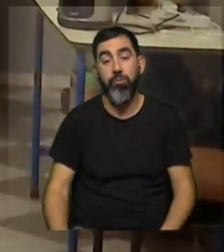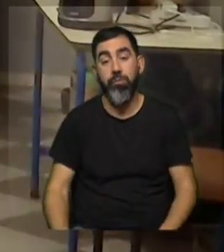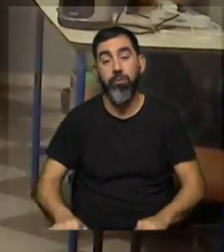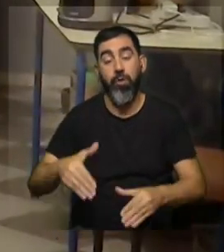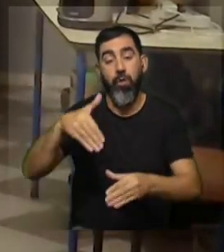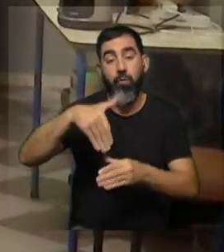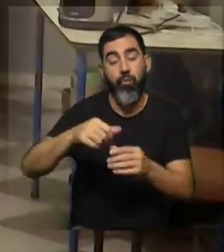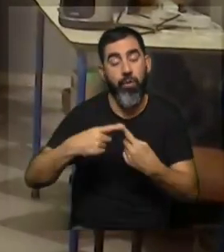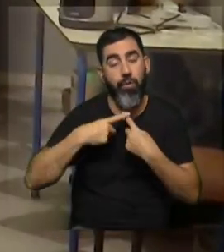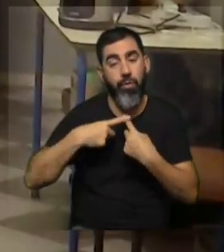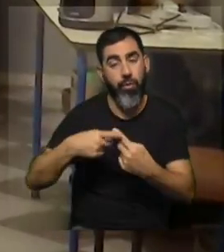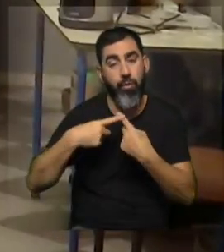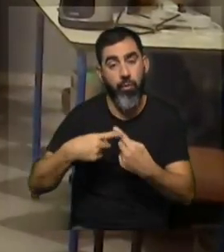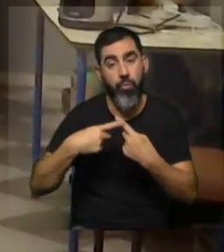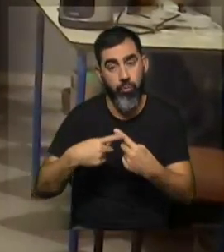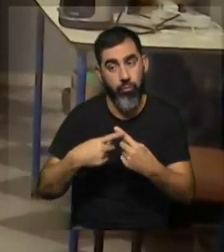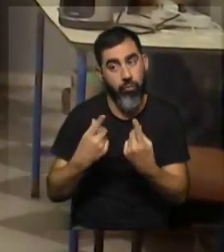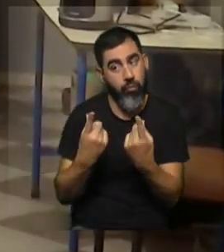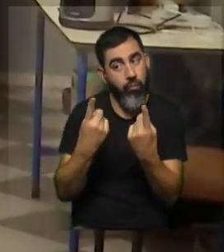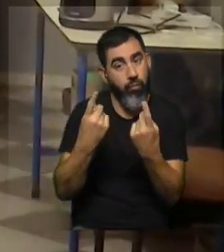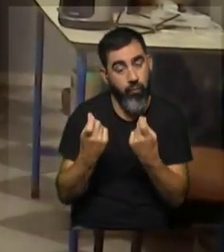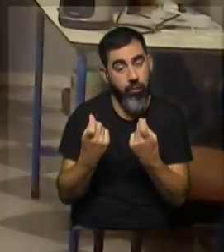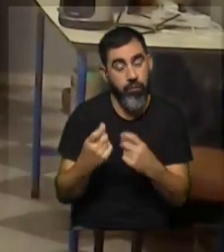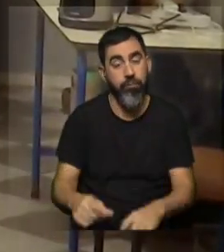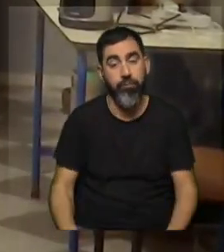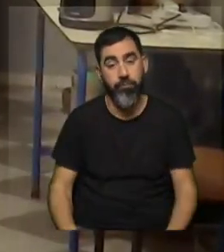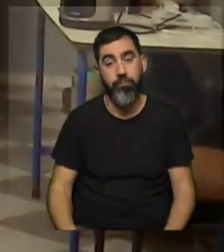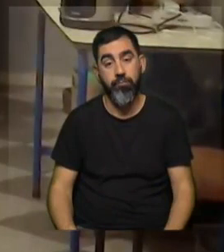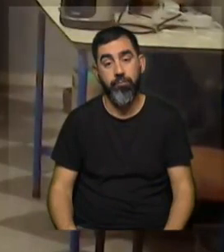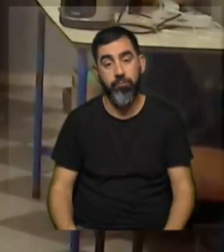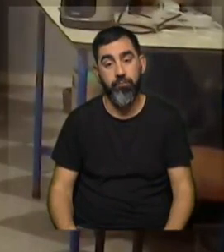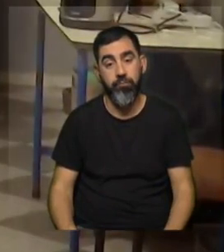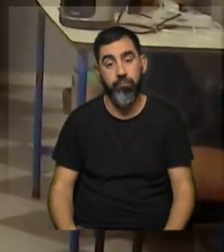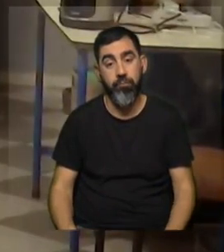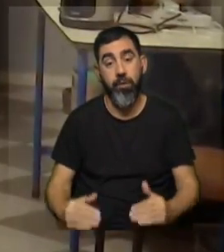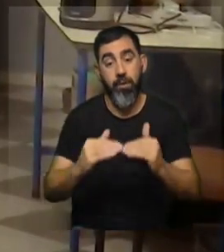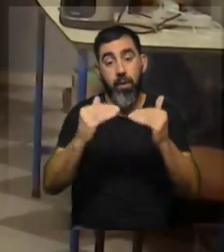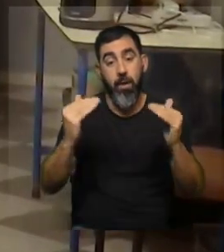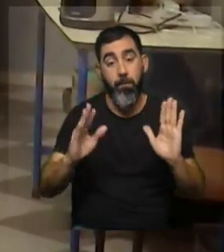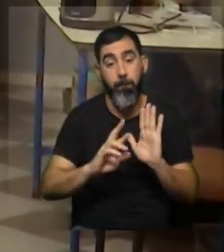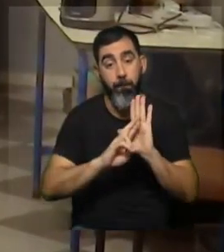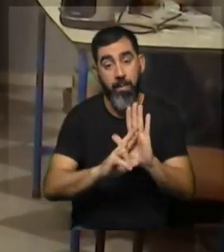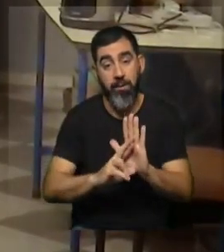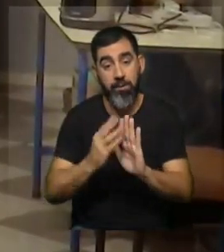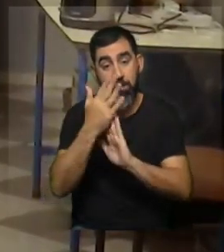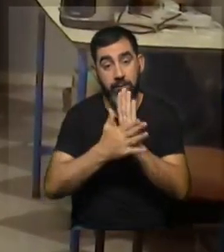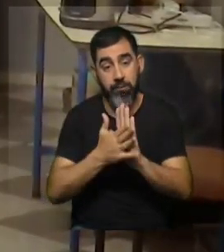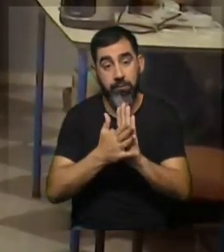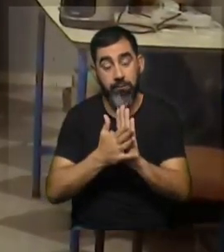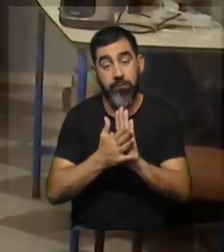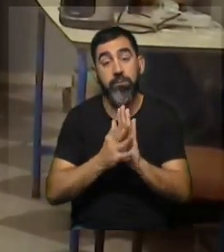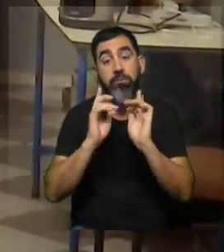después de una discusión ardua que tuvo la mesa representativa nacional y que